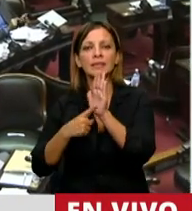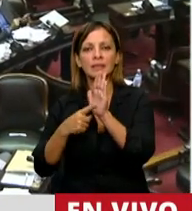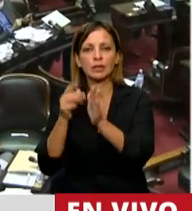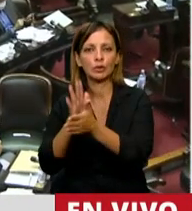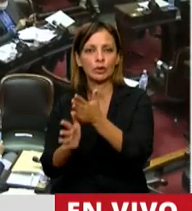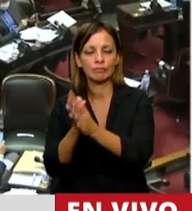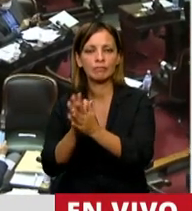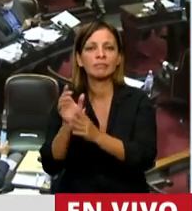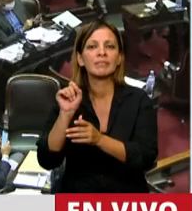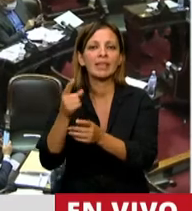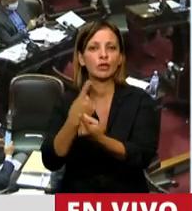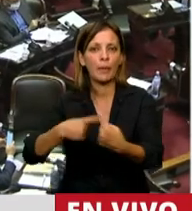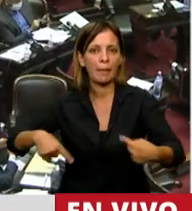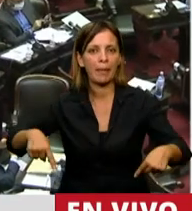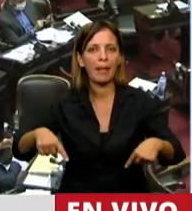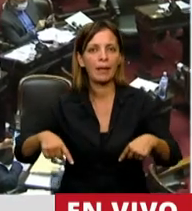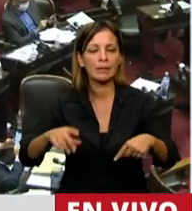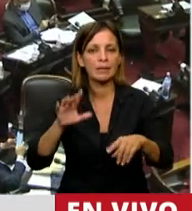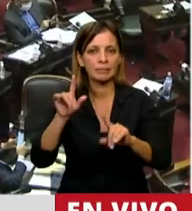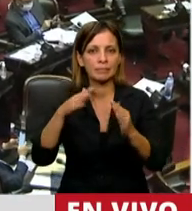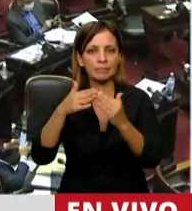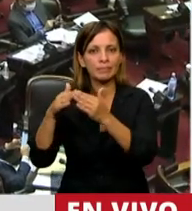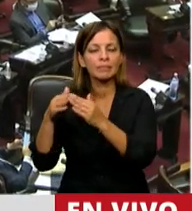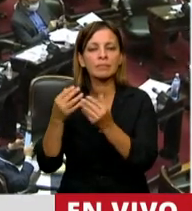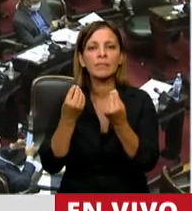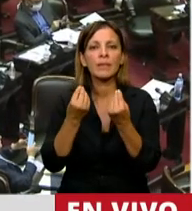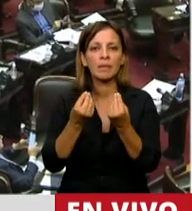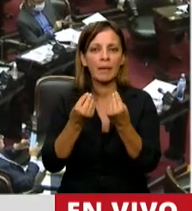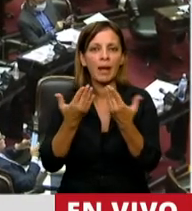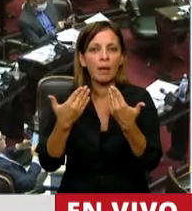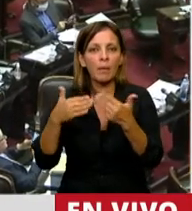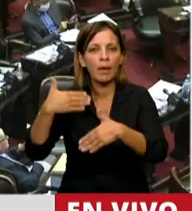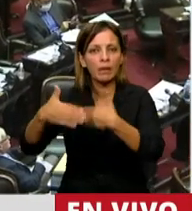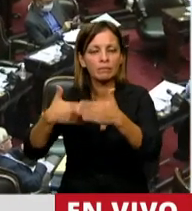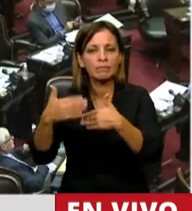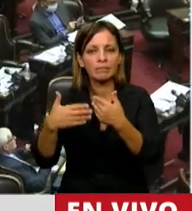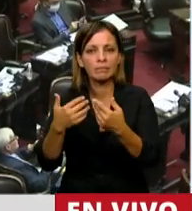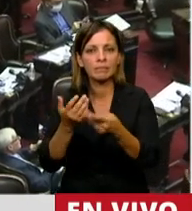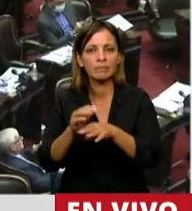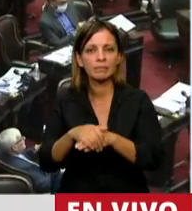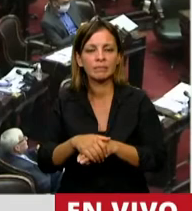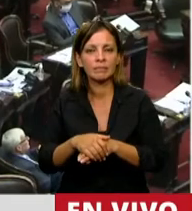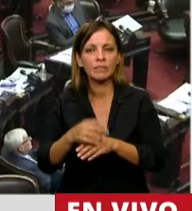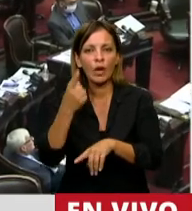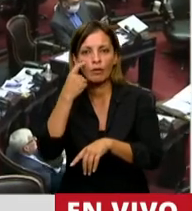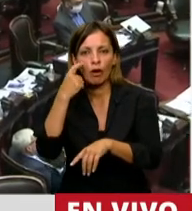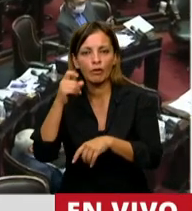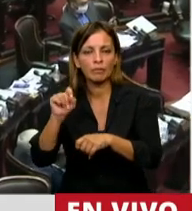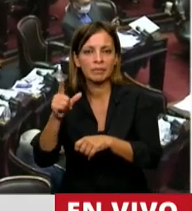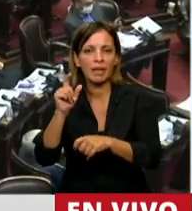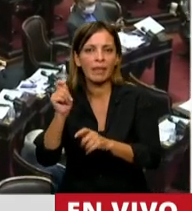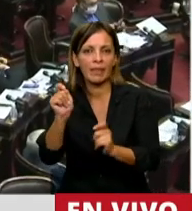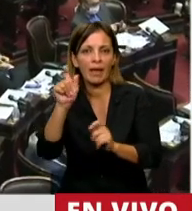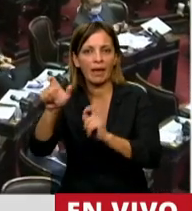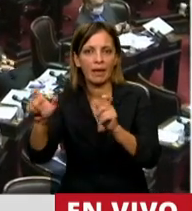esos bienes inmuebles para que se pueda llevar adelante la regularización dominial. Nos parece